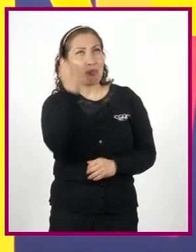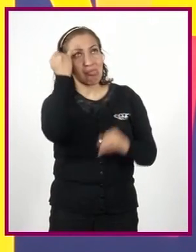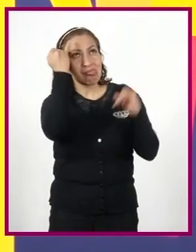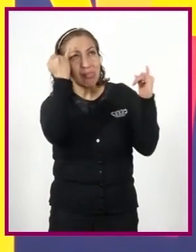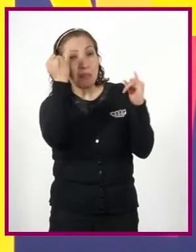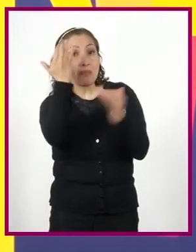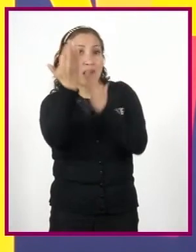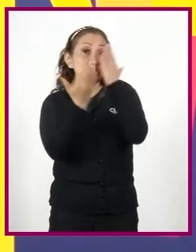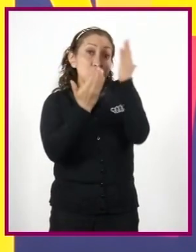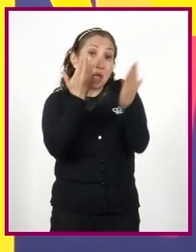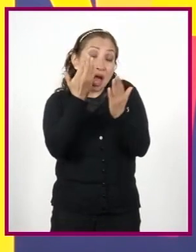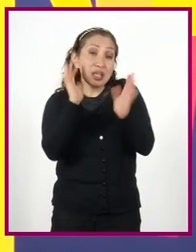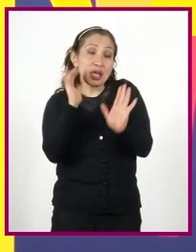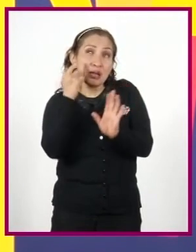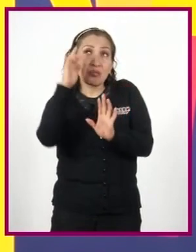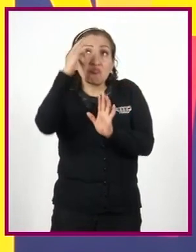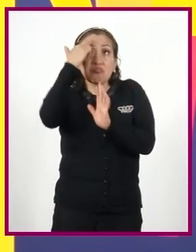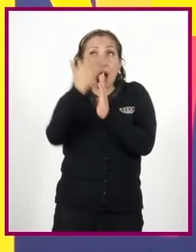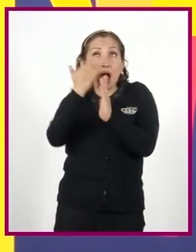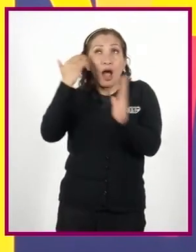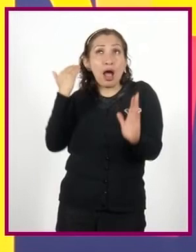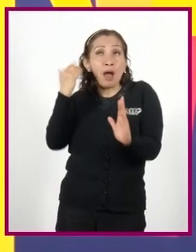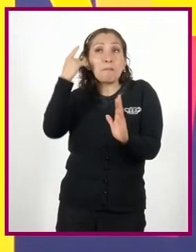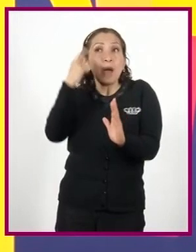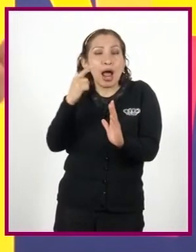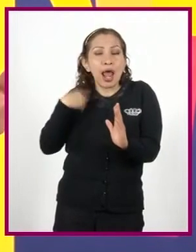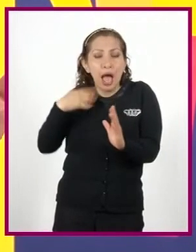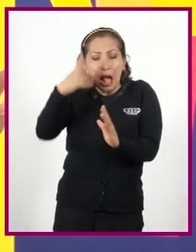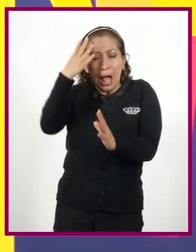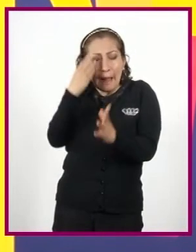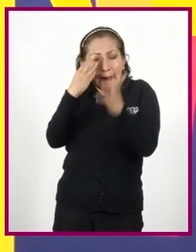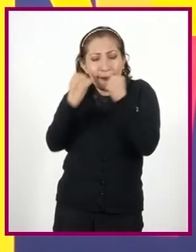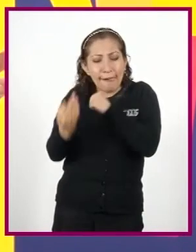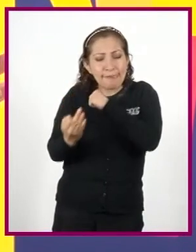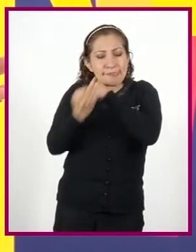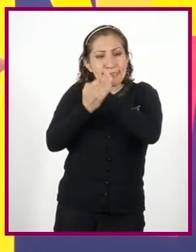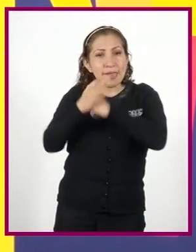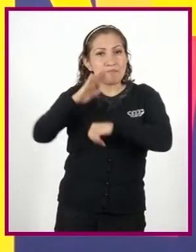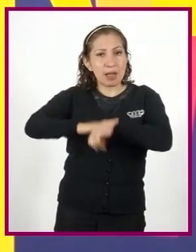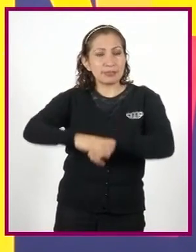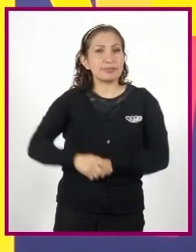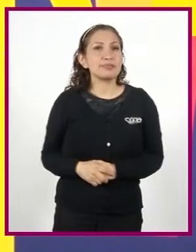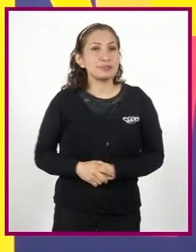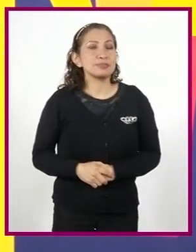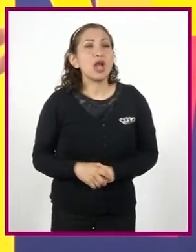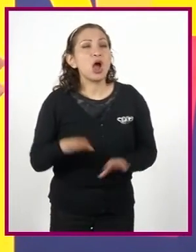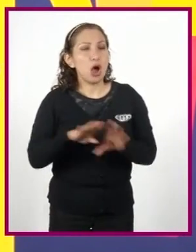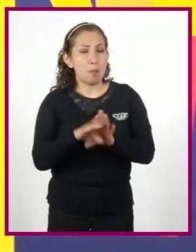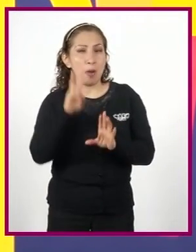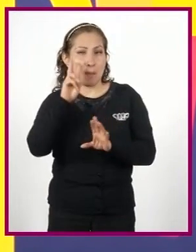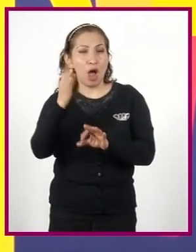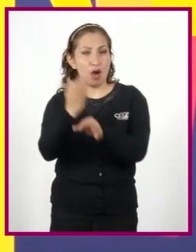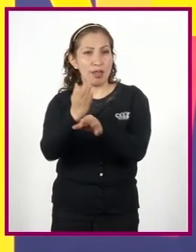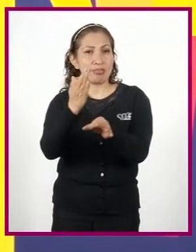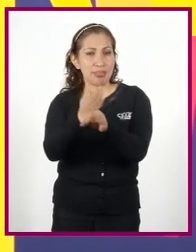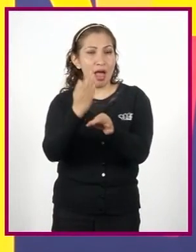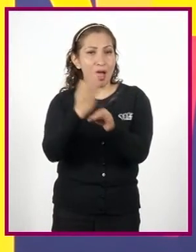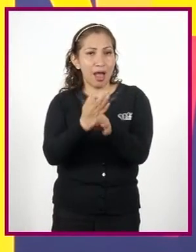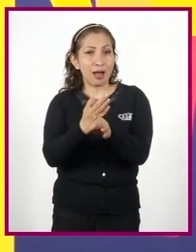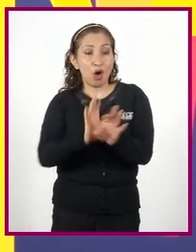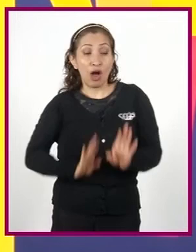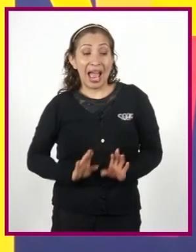estrategia de estudio y repaso para reforzar los conocimientos adquiridos, tal y como lo hemos hecho con